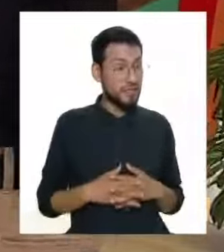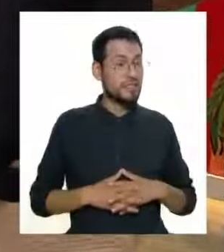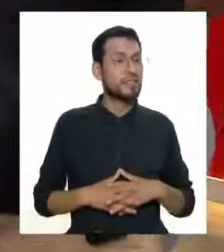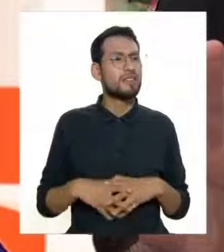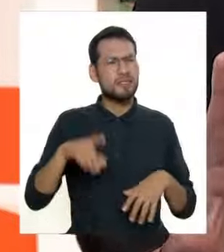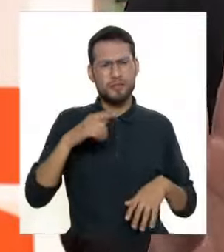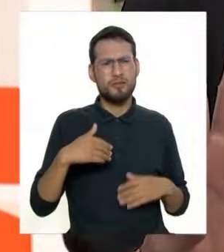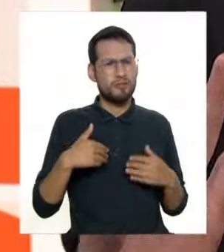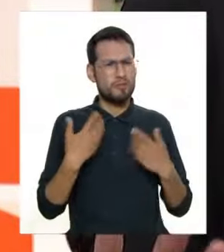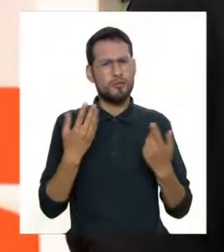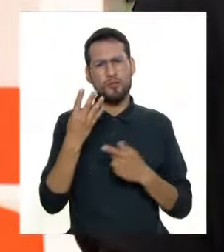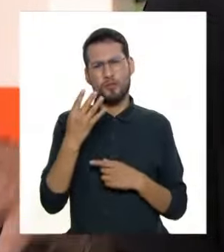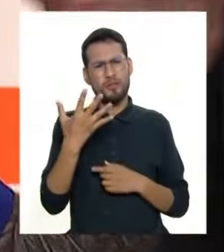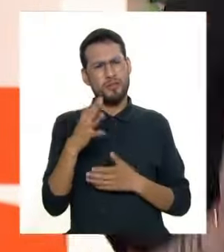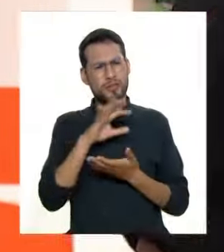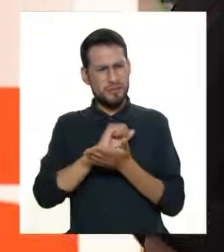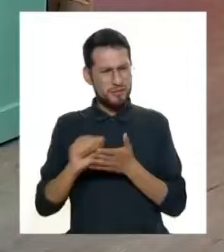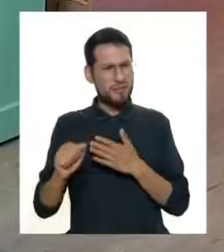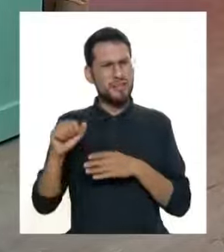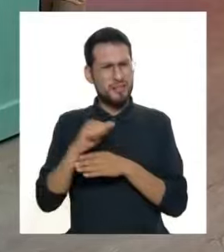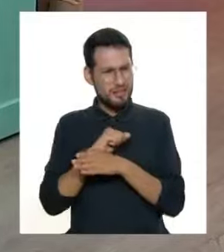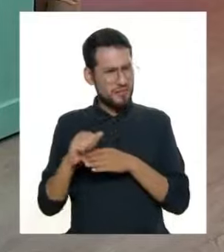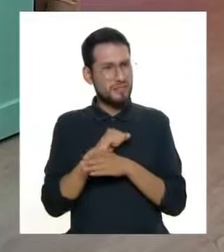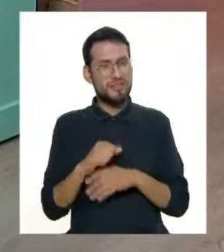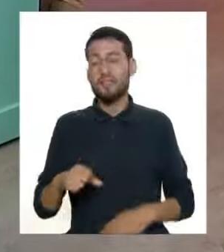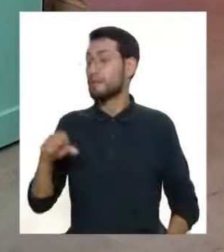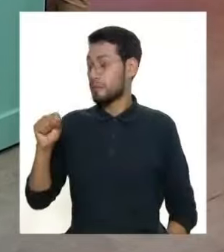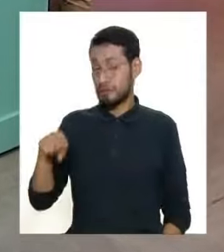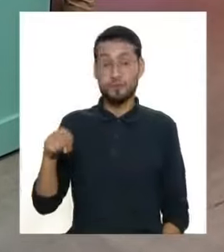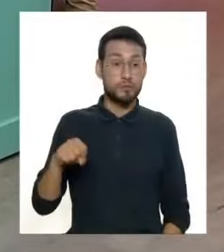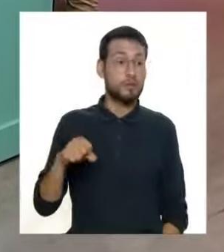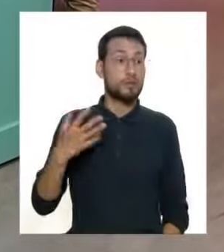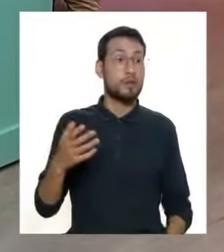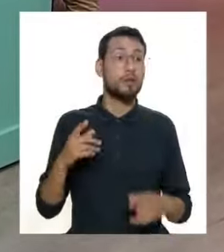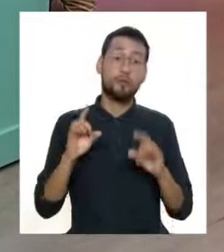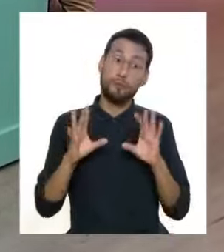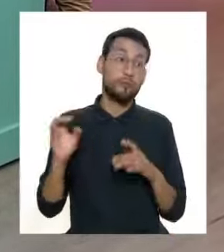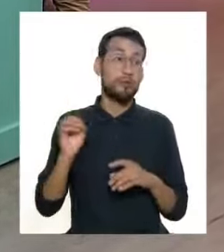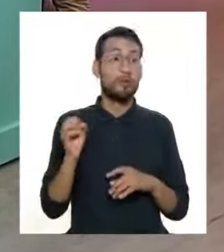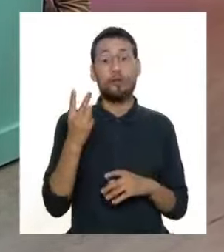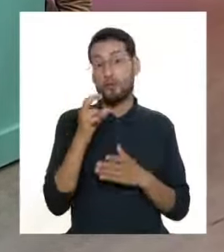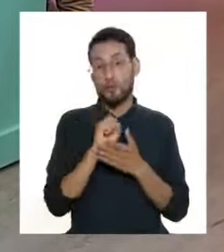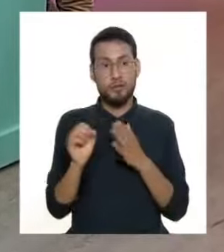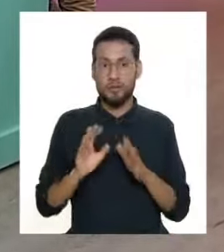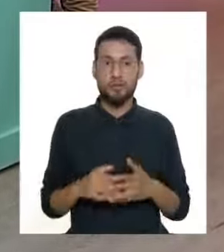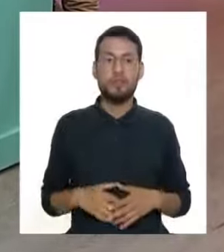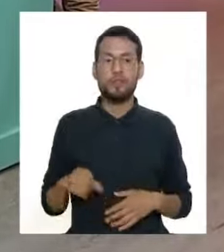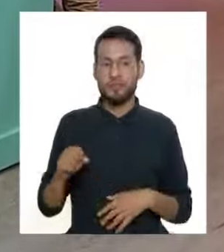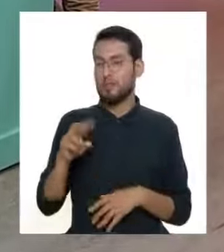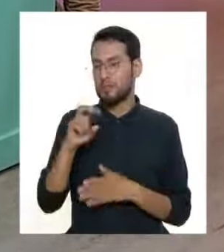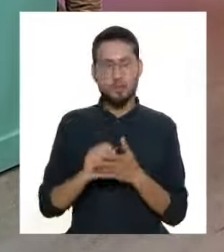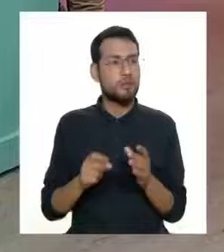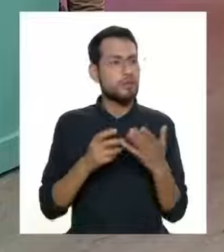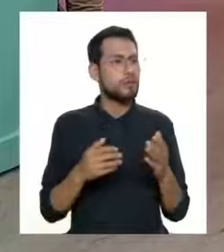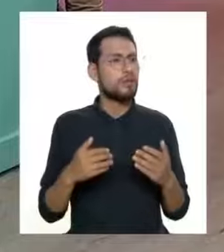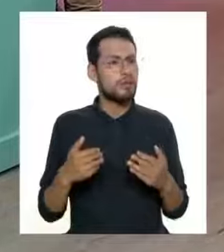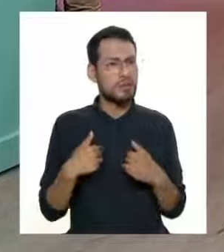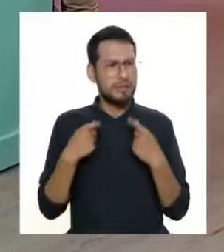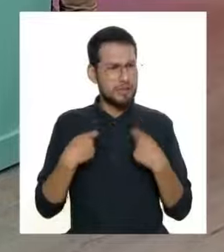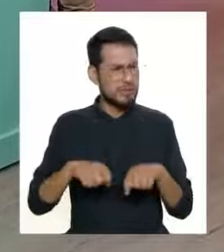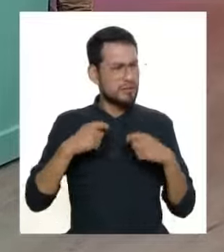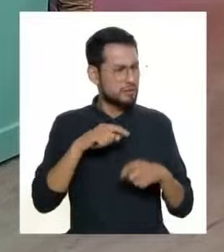teatral, tienen como unos 4 o 5 meses antes practicando. Sí, ¿verdad? Sí, sí. En mejor de los casos, si no, tus 2 mesecitos. ¿No? Tus 2 mesecitos. Sí. ¿Cuál es la escena